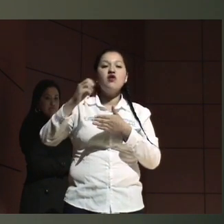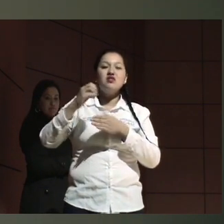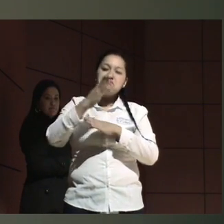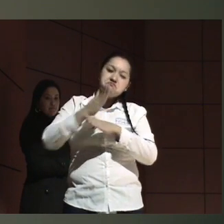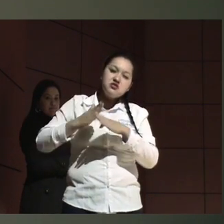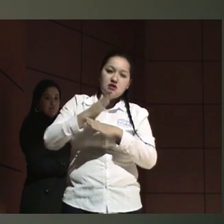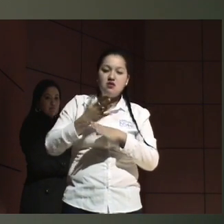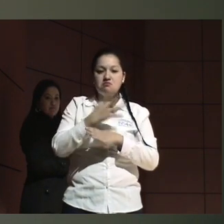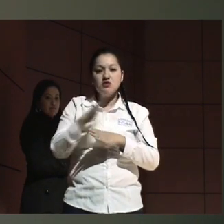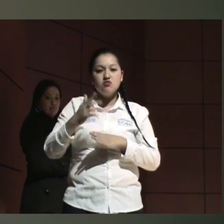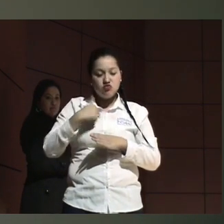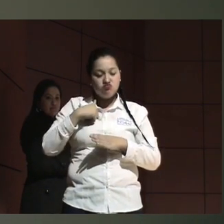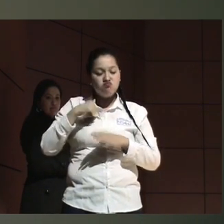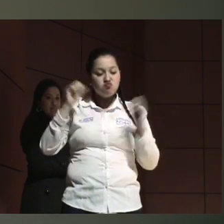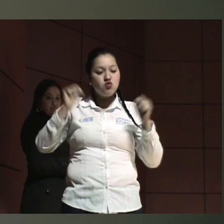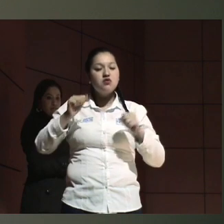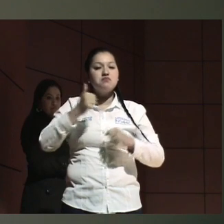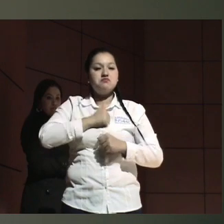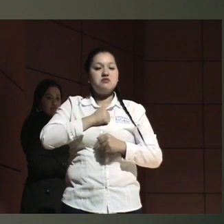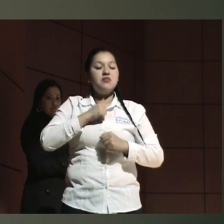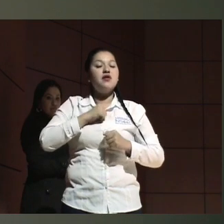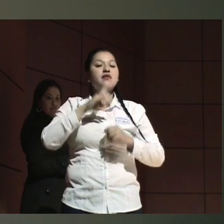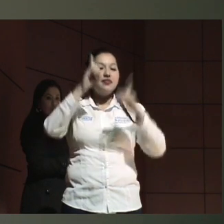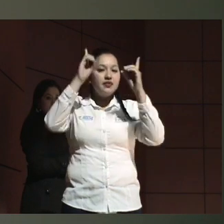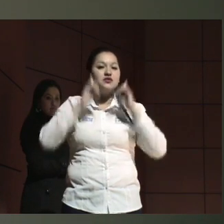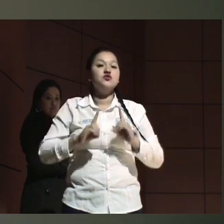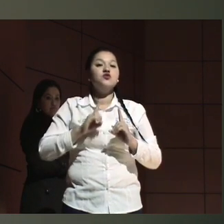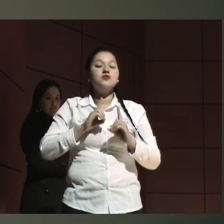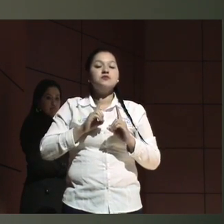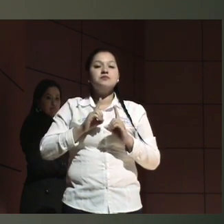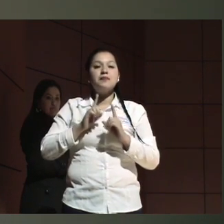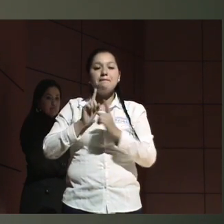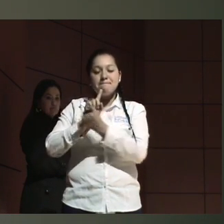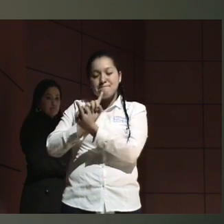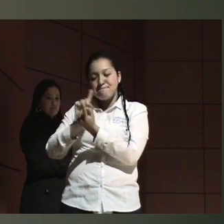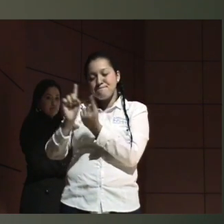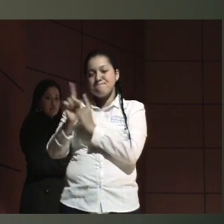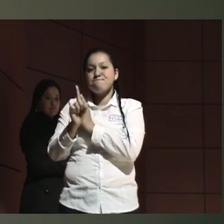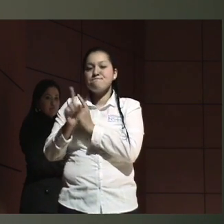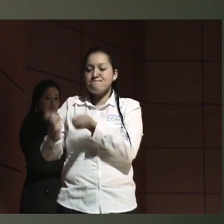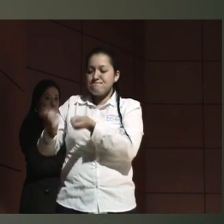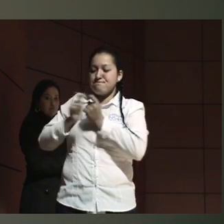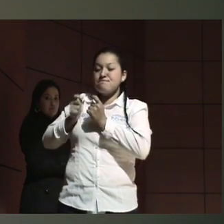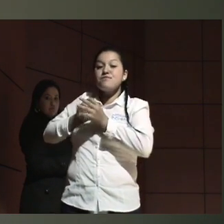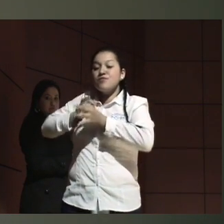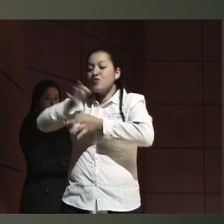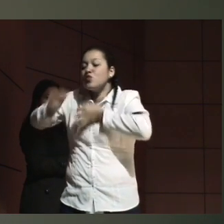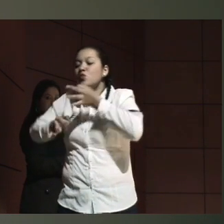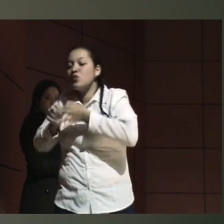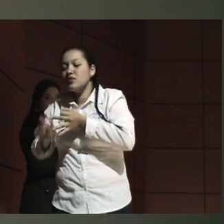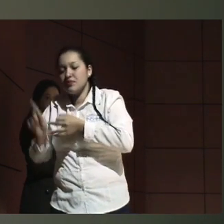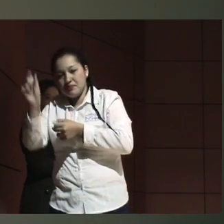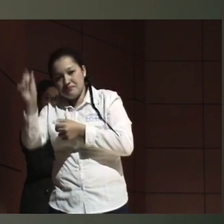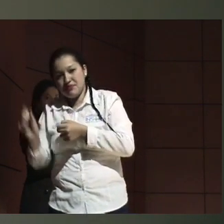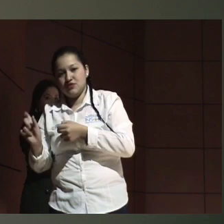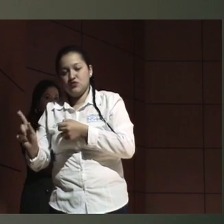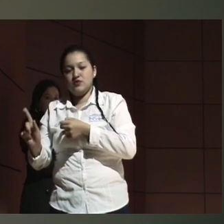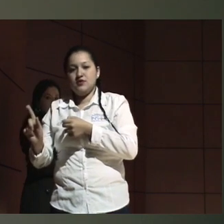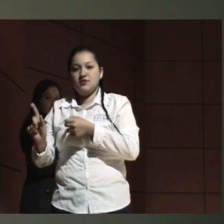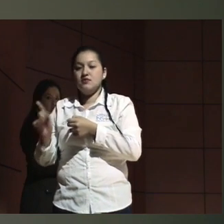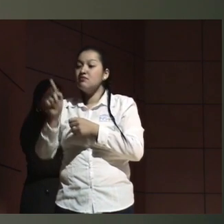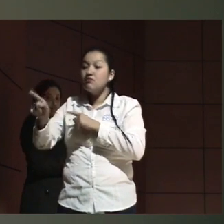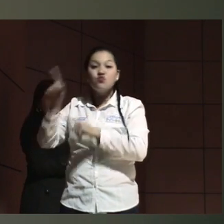capacidad plena en este país la interdicción de una persona declarada como incapaz relativa